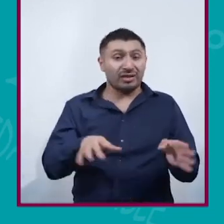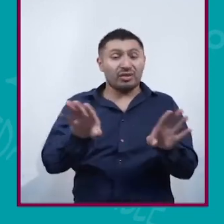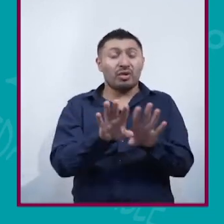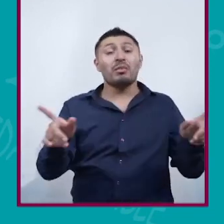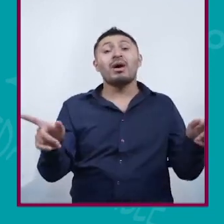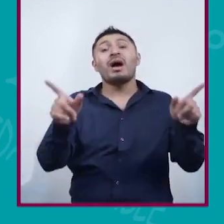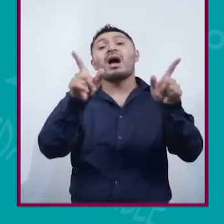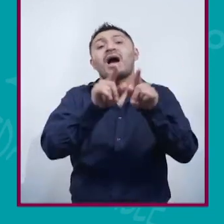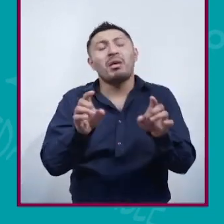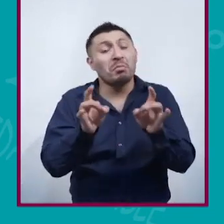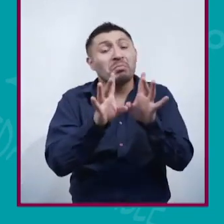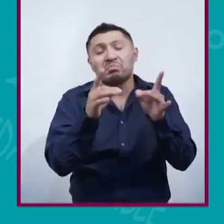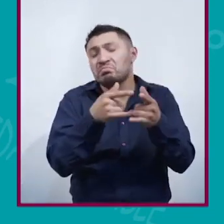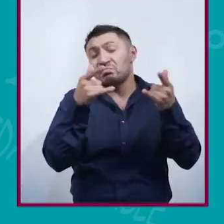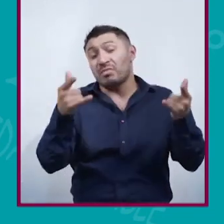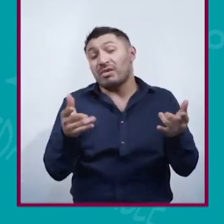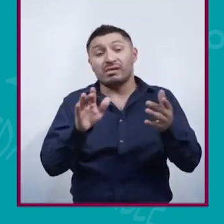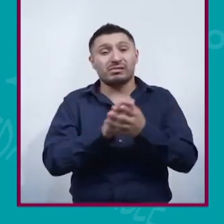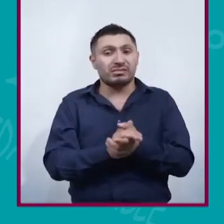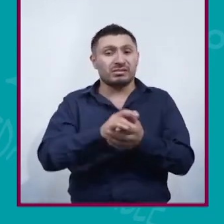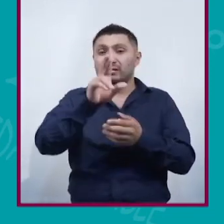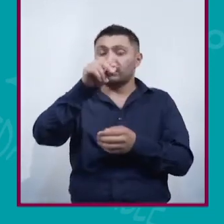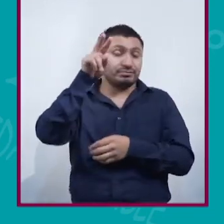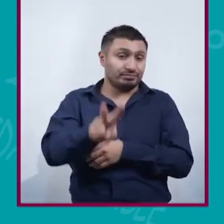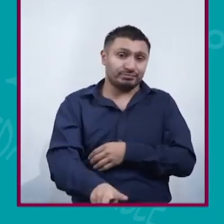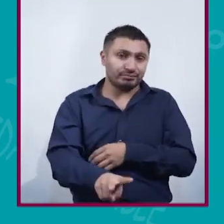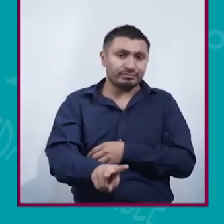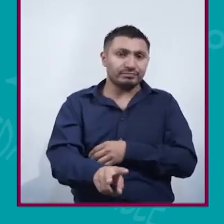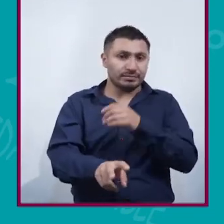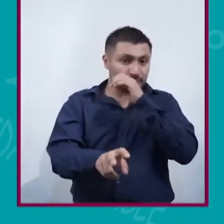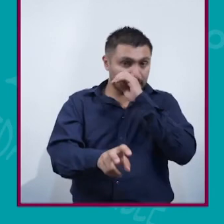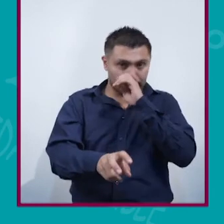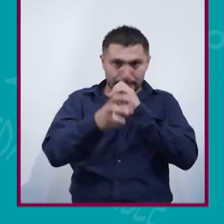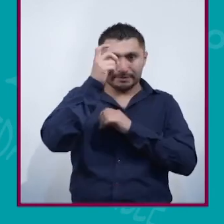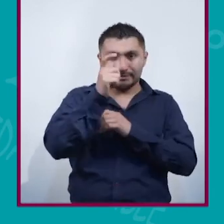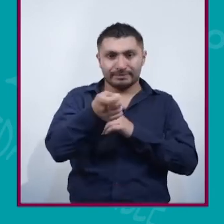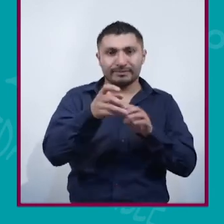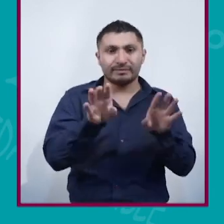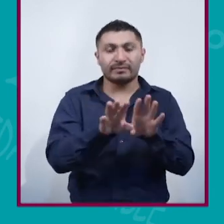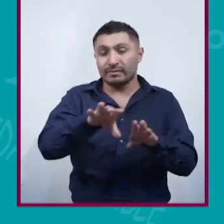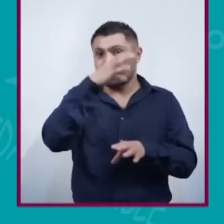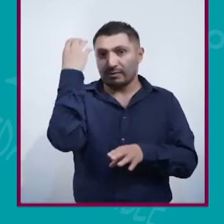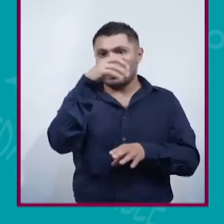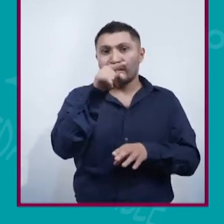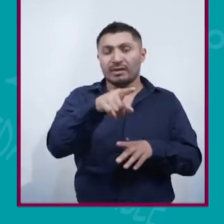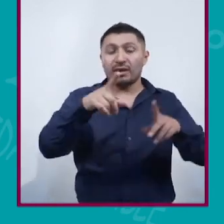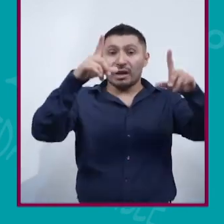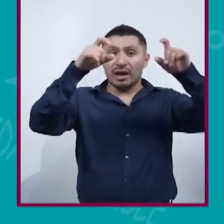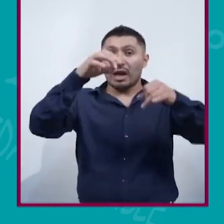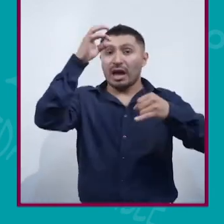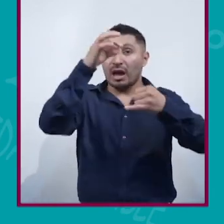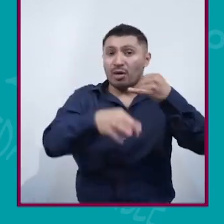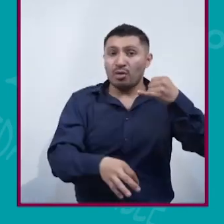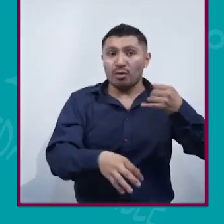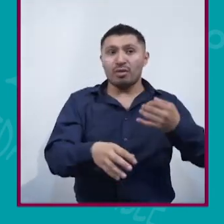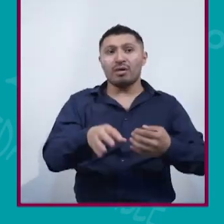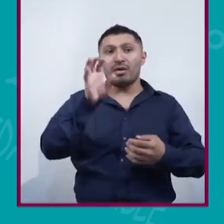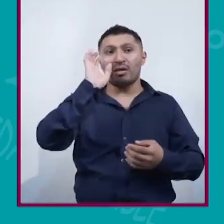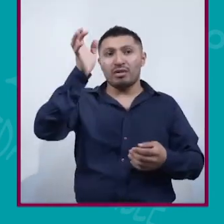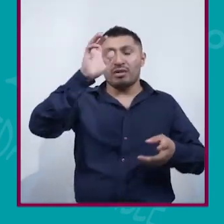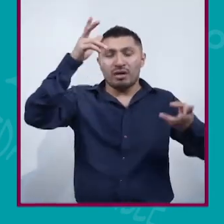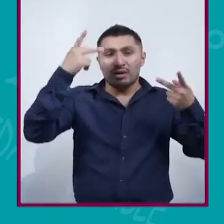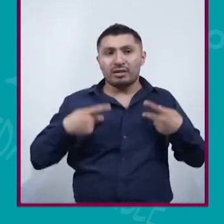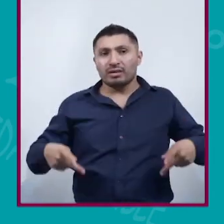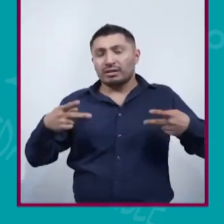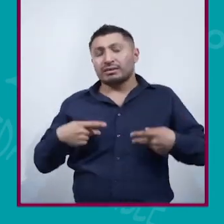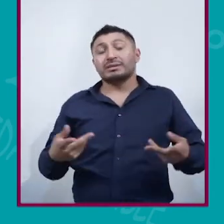la síntesis de una situación no lo es, sino que lo es una foto que tomaste al último, donde